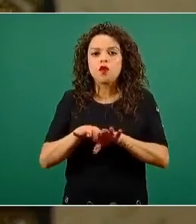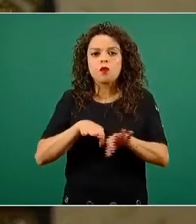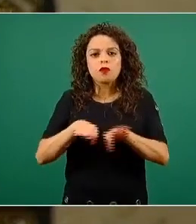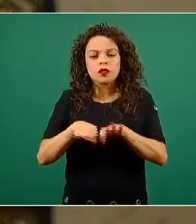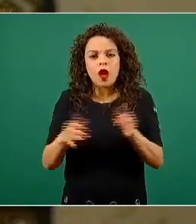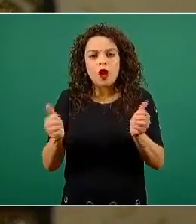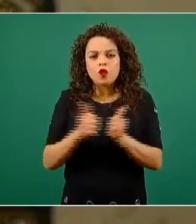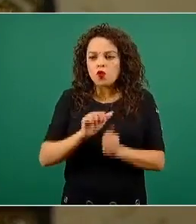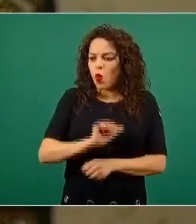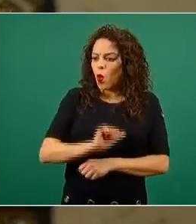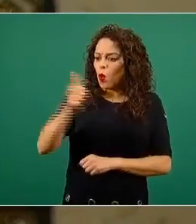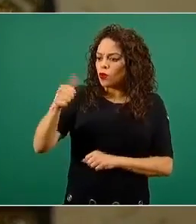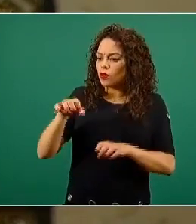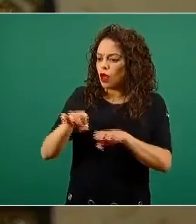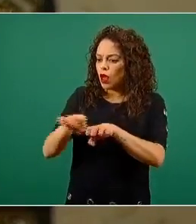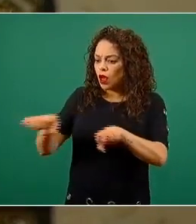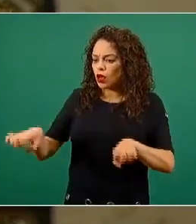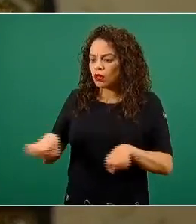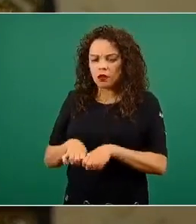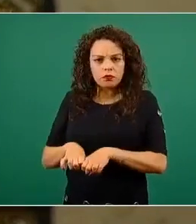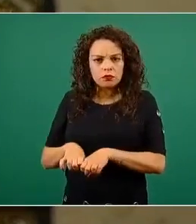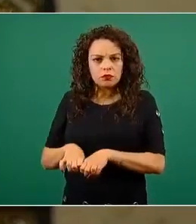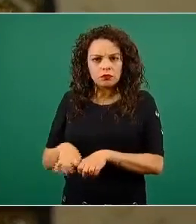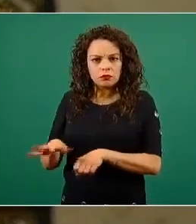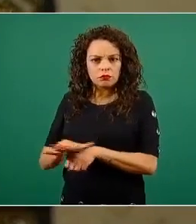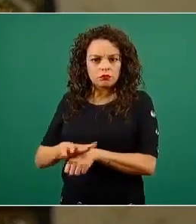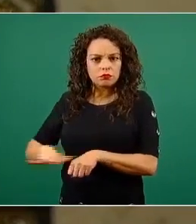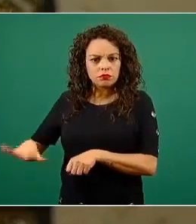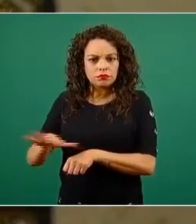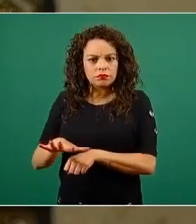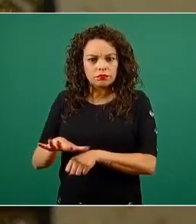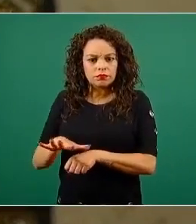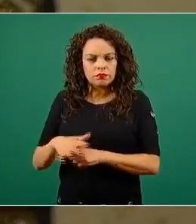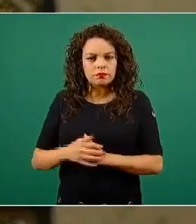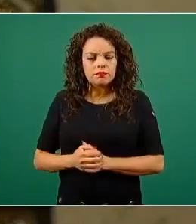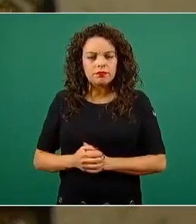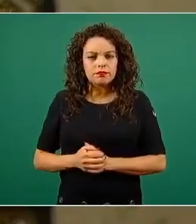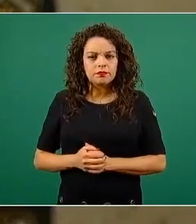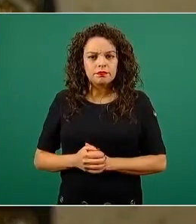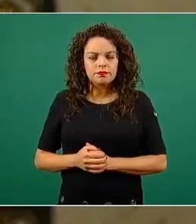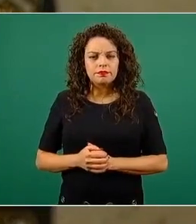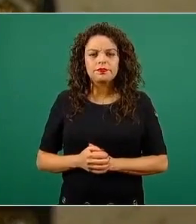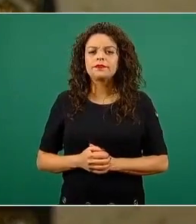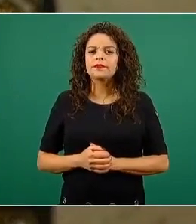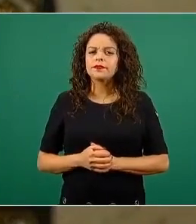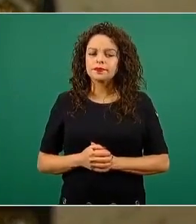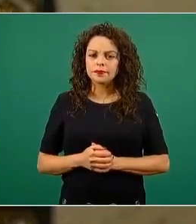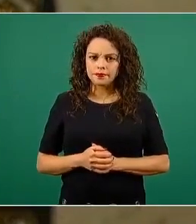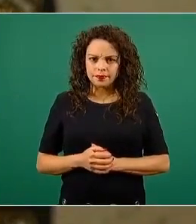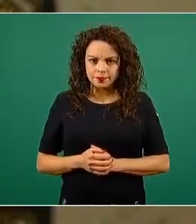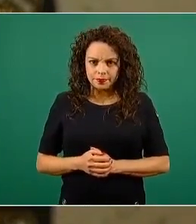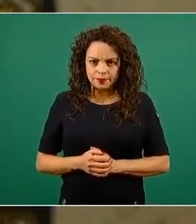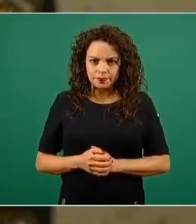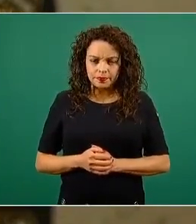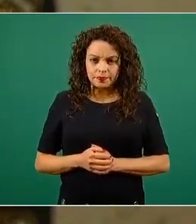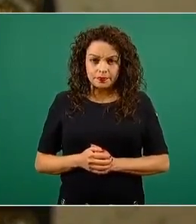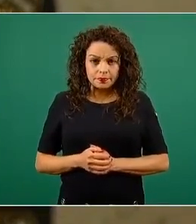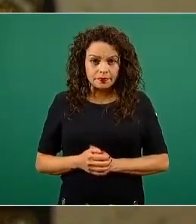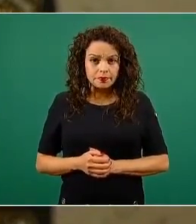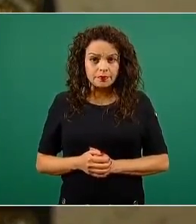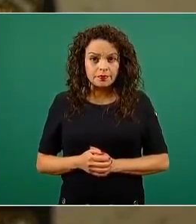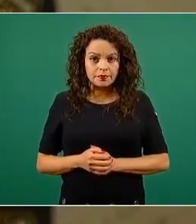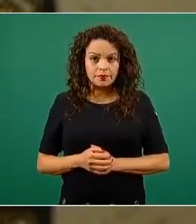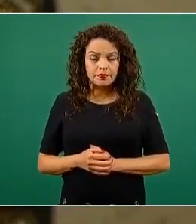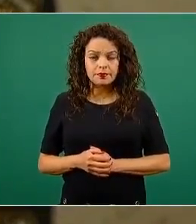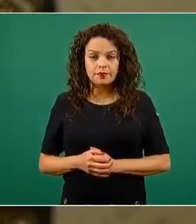equipos de estos trabajadores precisamente para afrontar el hecho de que